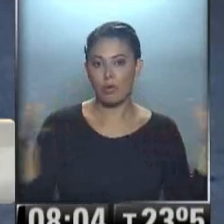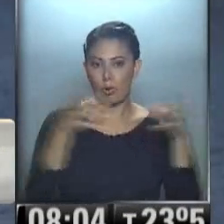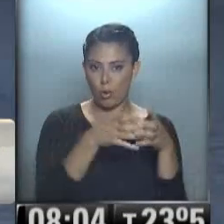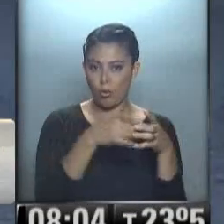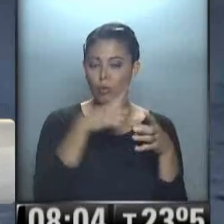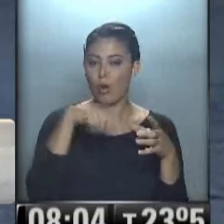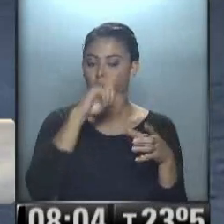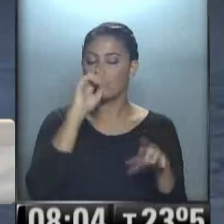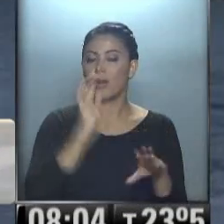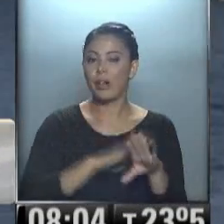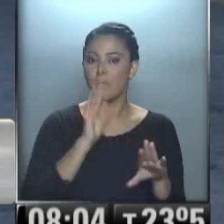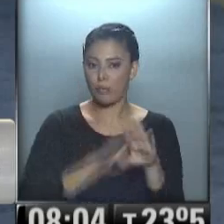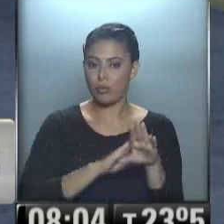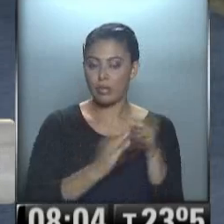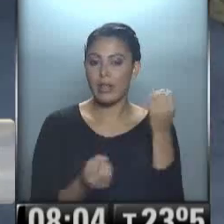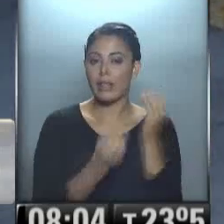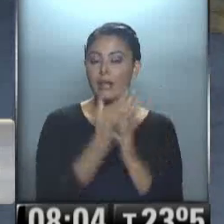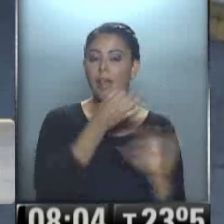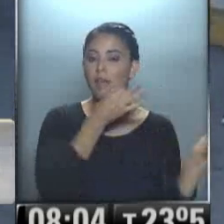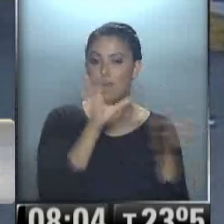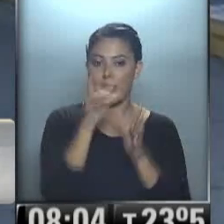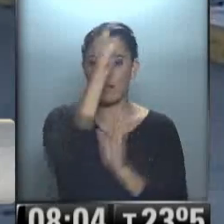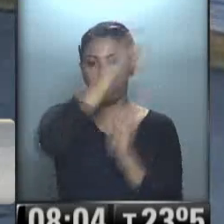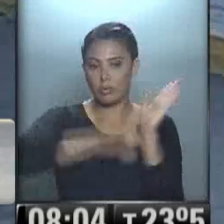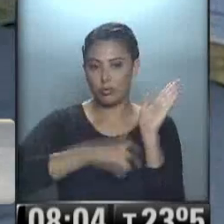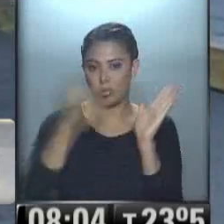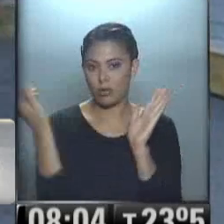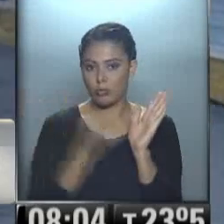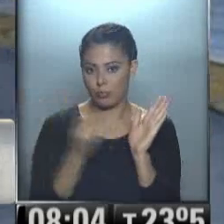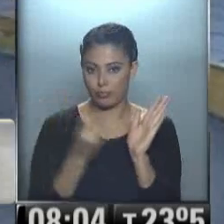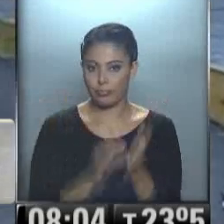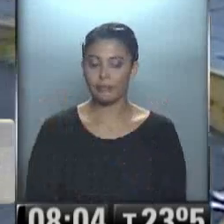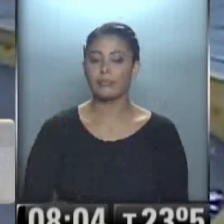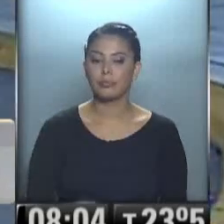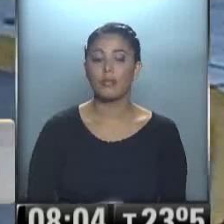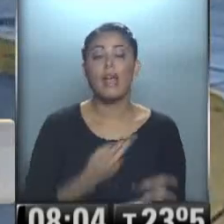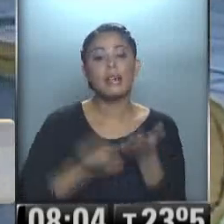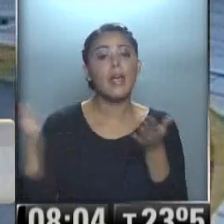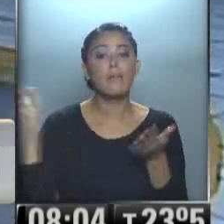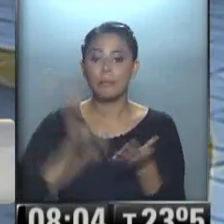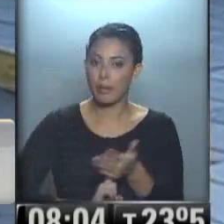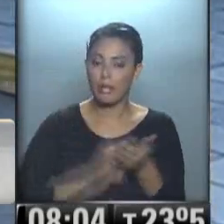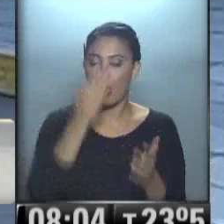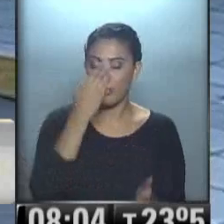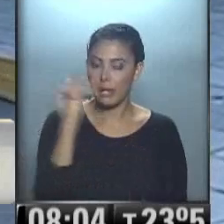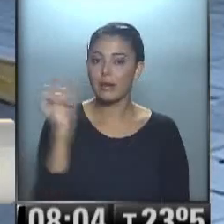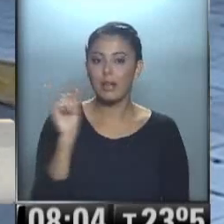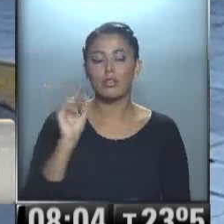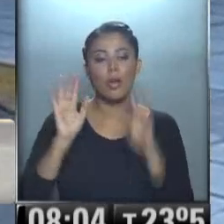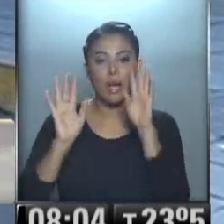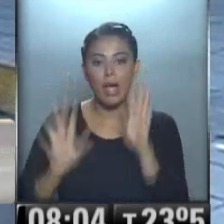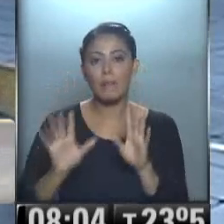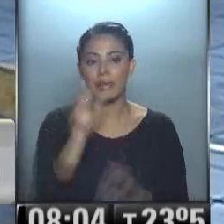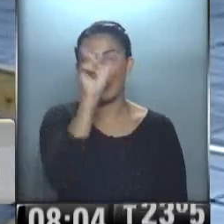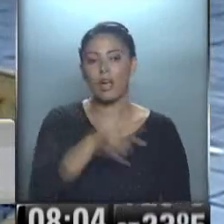dedicada a confeccionar y vender facturas apócrifas reiteramos entonces en minutos se espera la salida